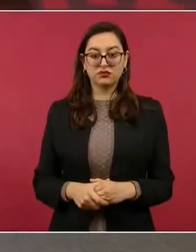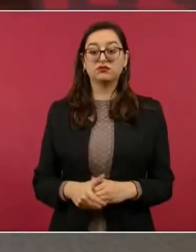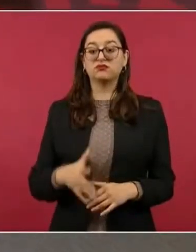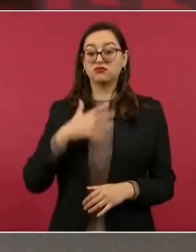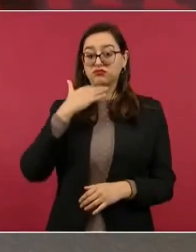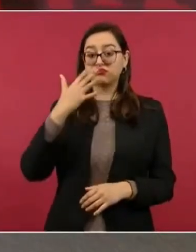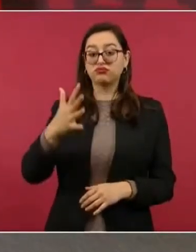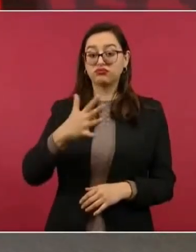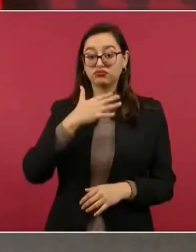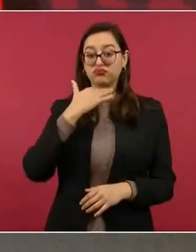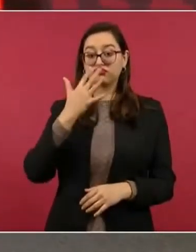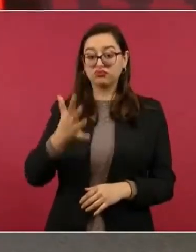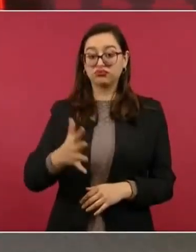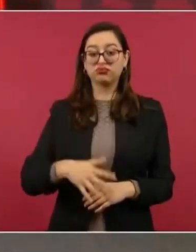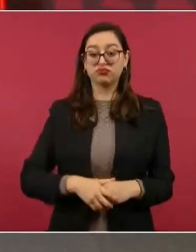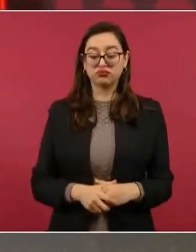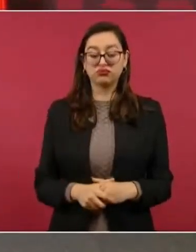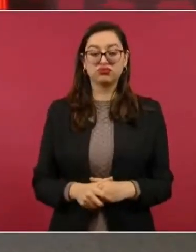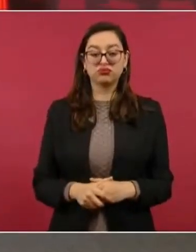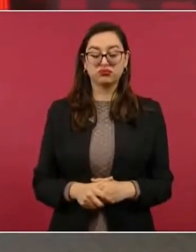la corrupción.